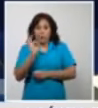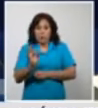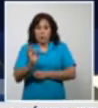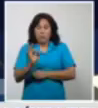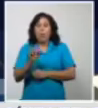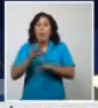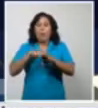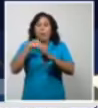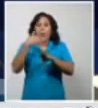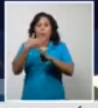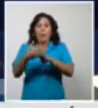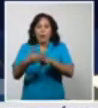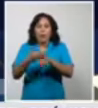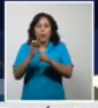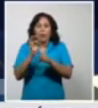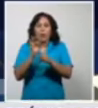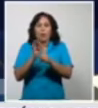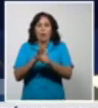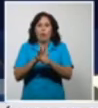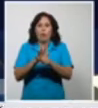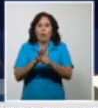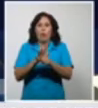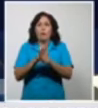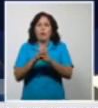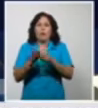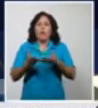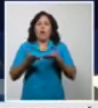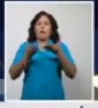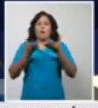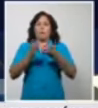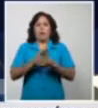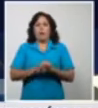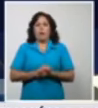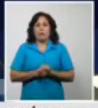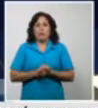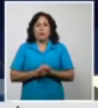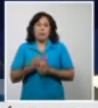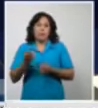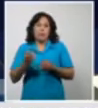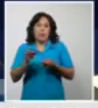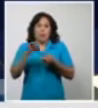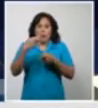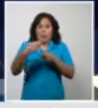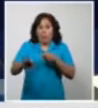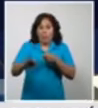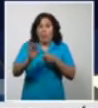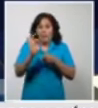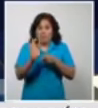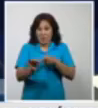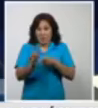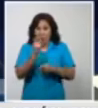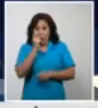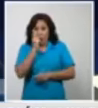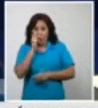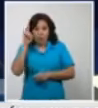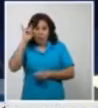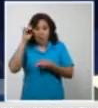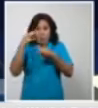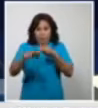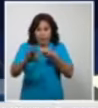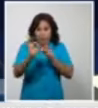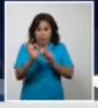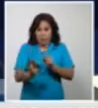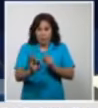después que hayan comenzado a recuperarse. Esto todos lo recordamos por el Zika, porque